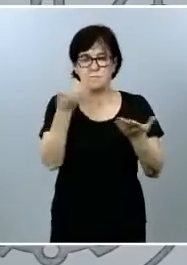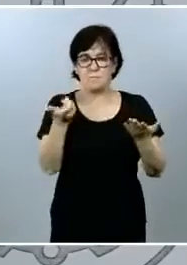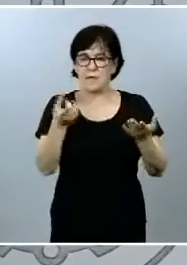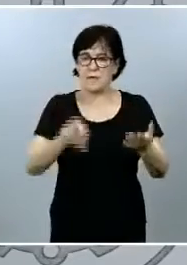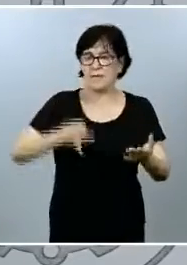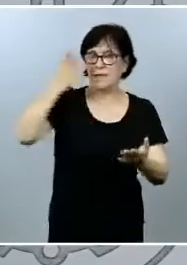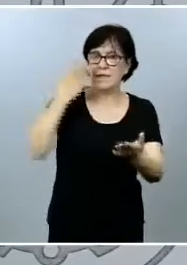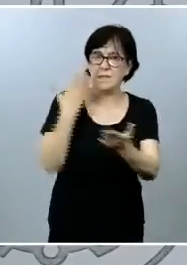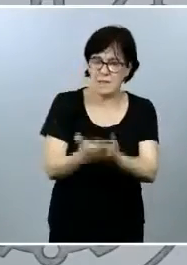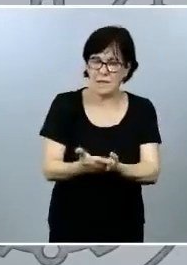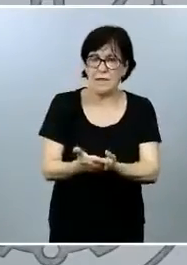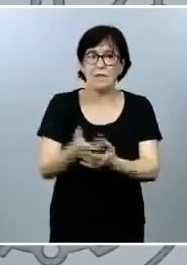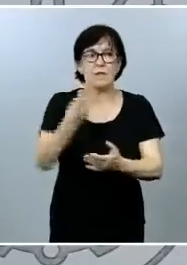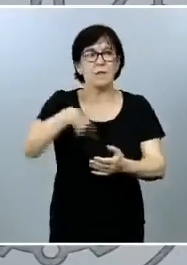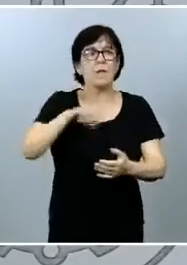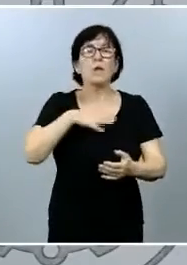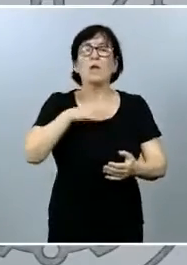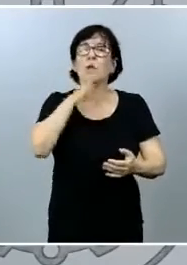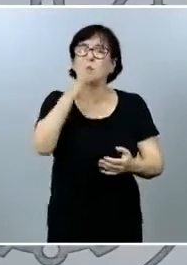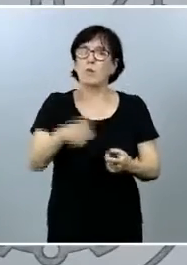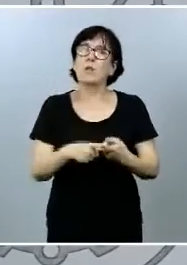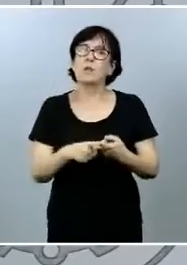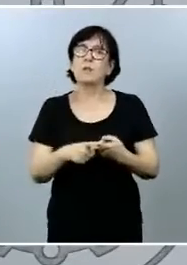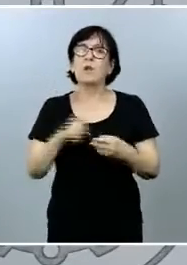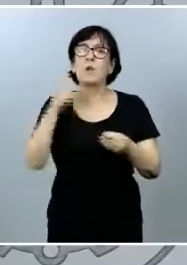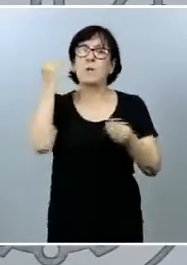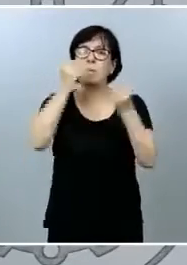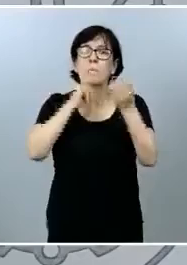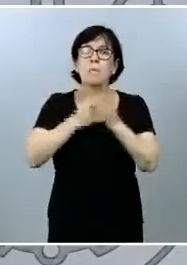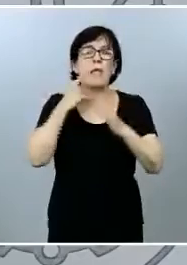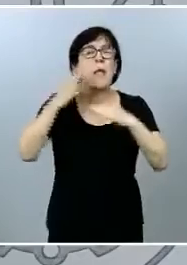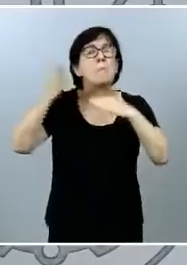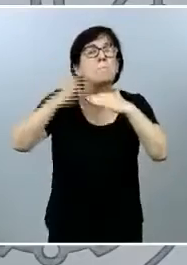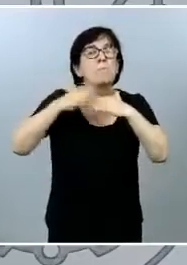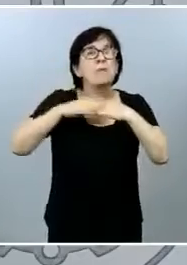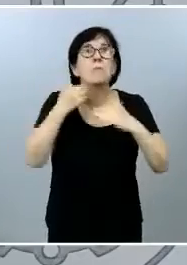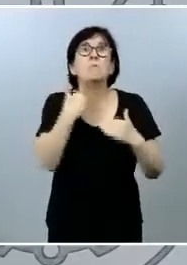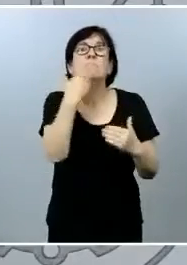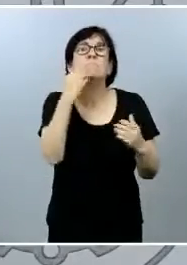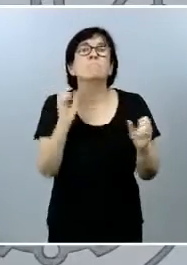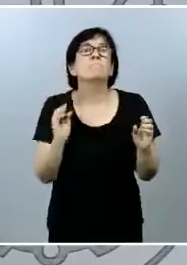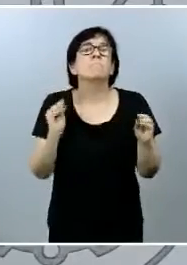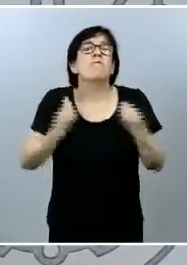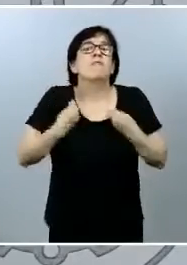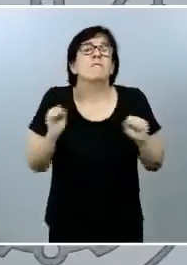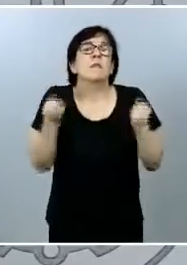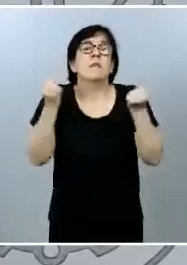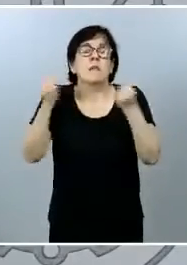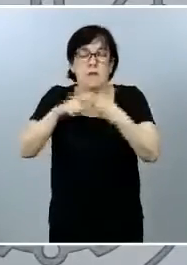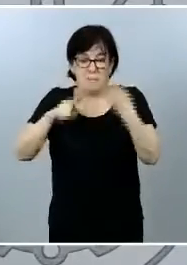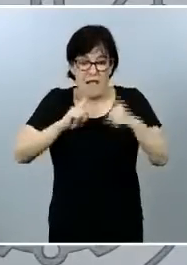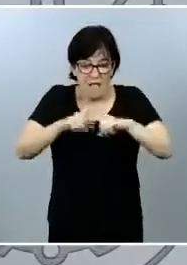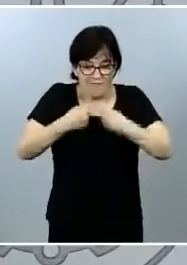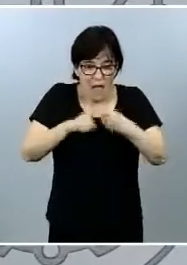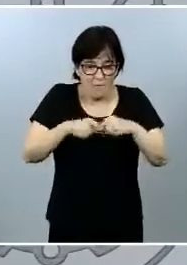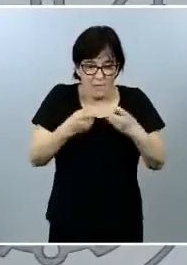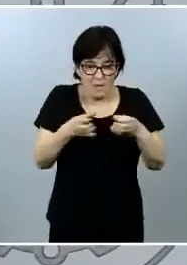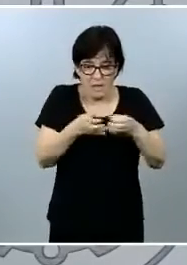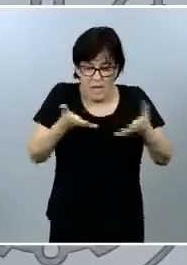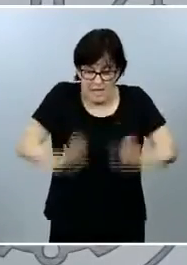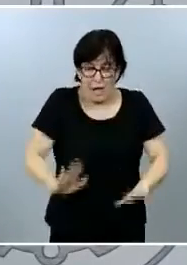y que por tanto plantea un mínimo de supervivencia para que las familias sobre todo aquellas que tienen hijos